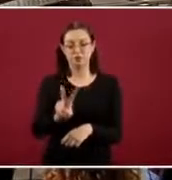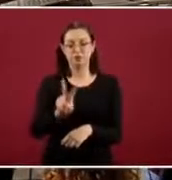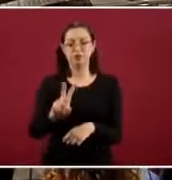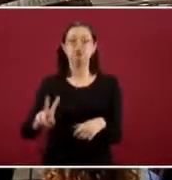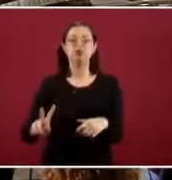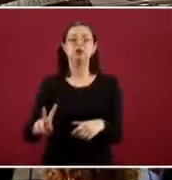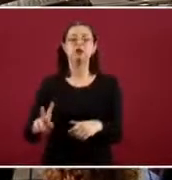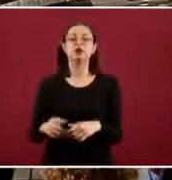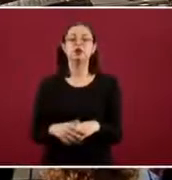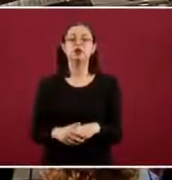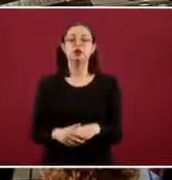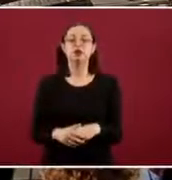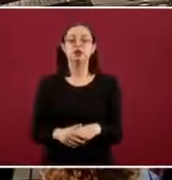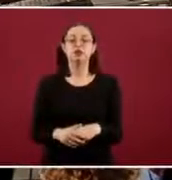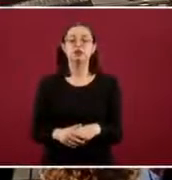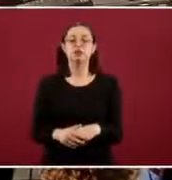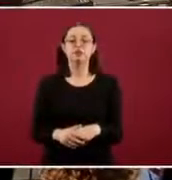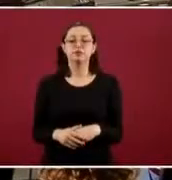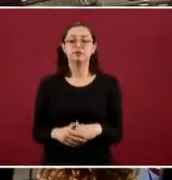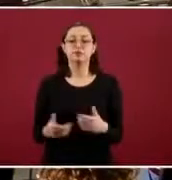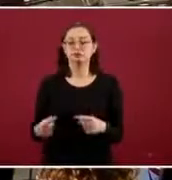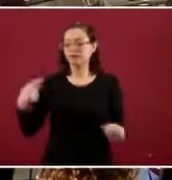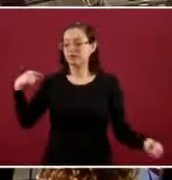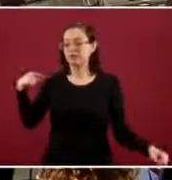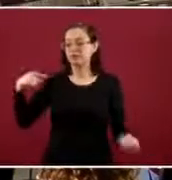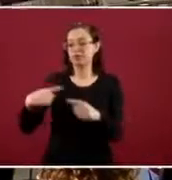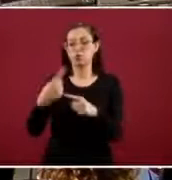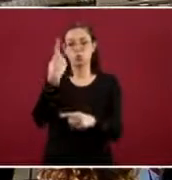retomar un poco la perspectiva de la semana.